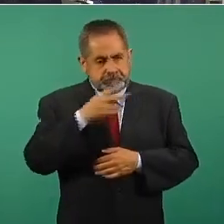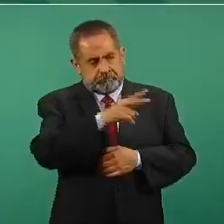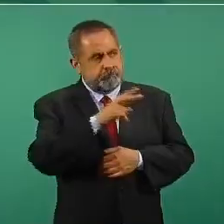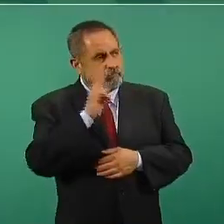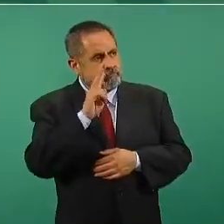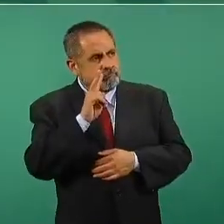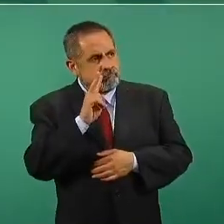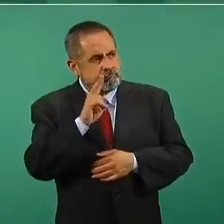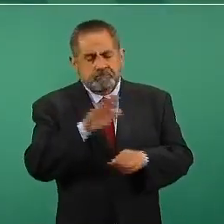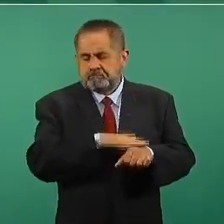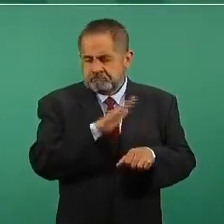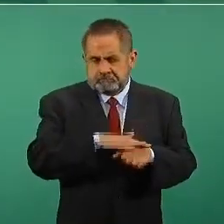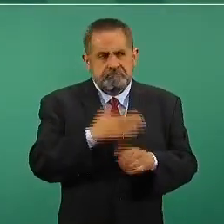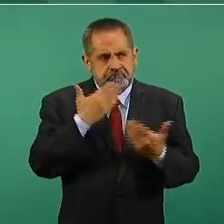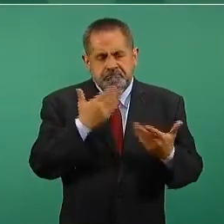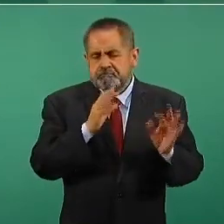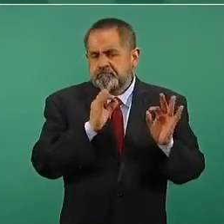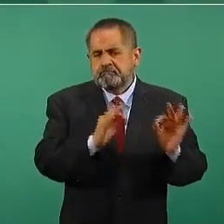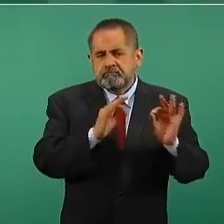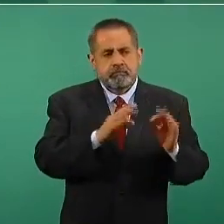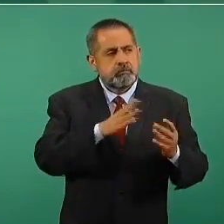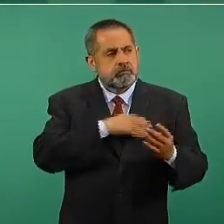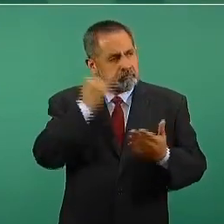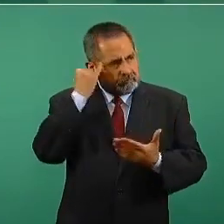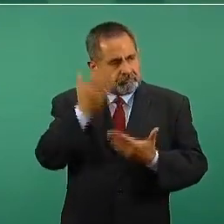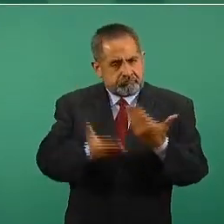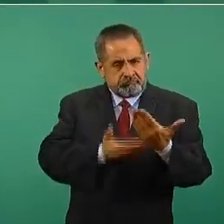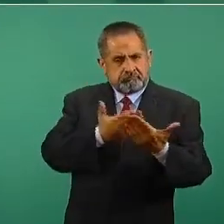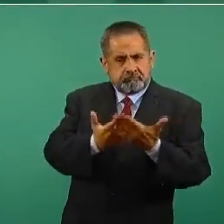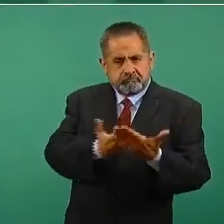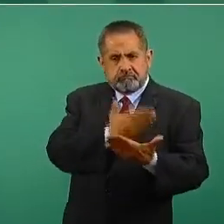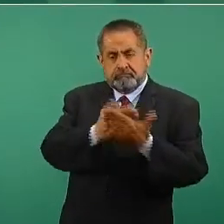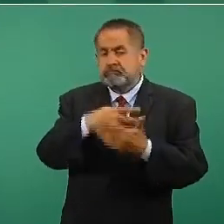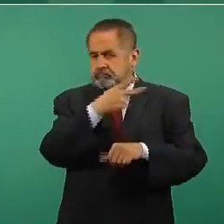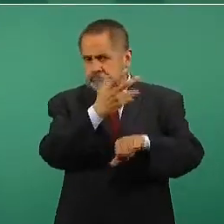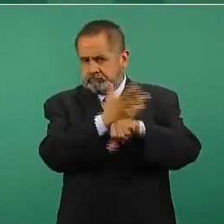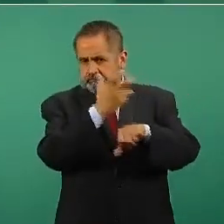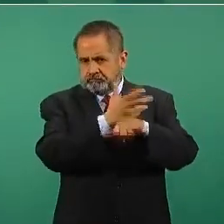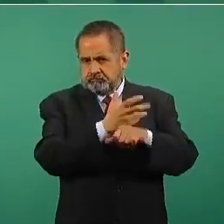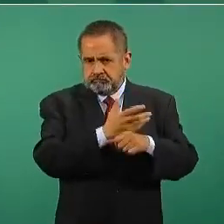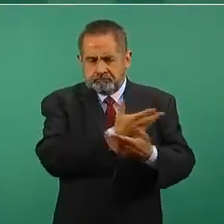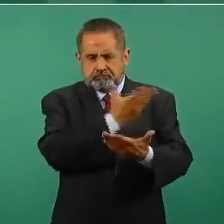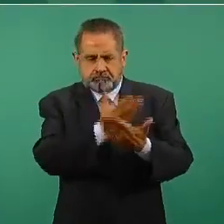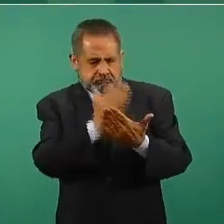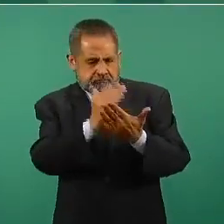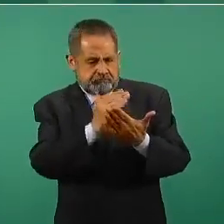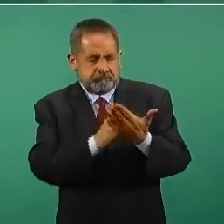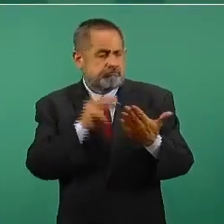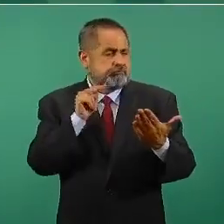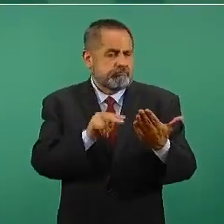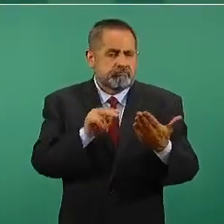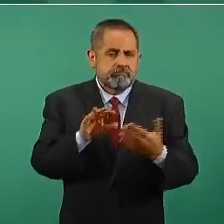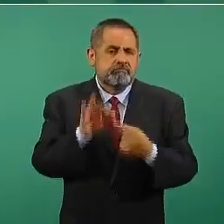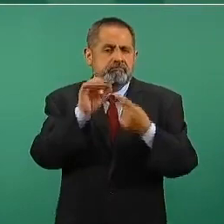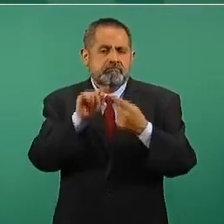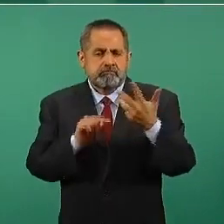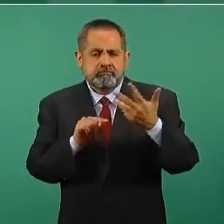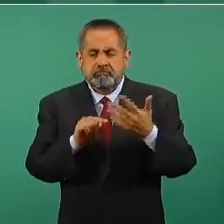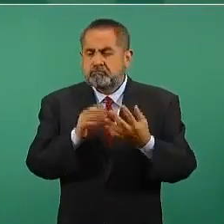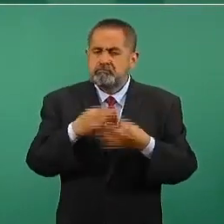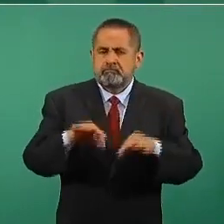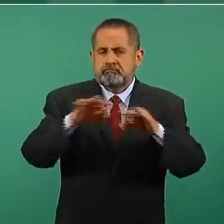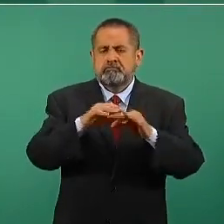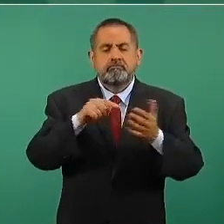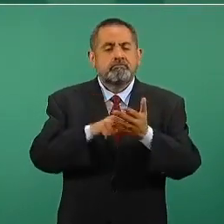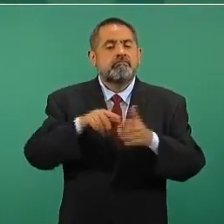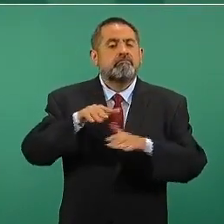profunda simpatía las iniciativas que ha venido presentando. Destaco algunas de ellas. Evidentemente la más